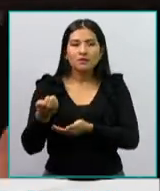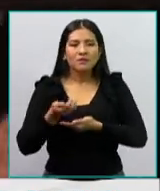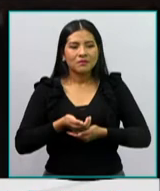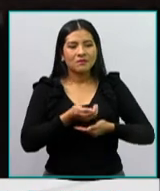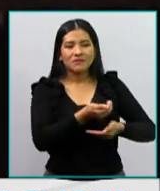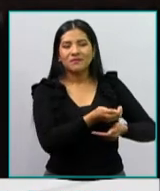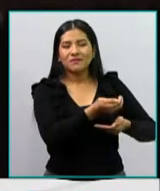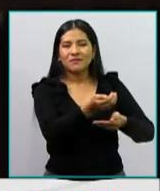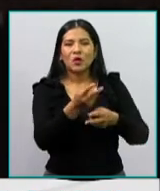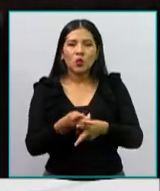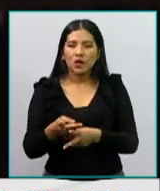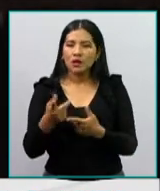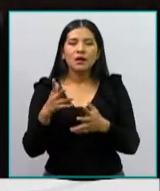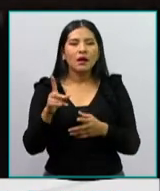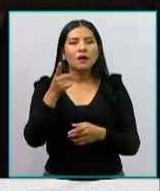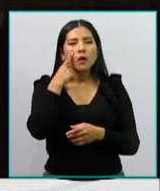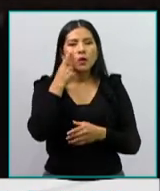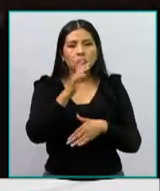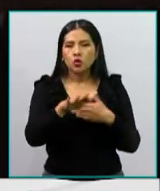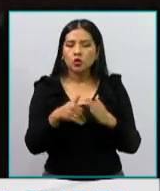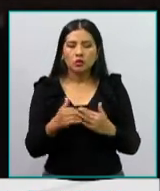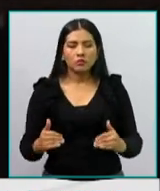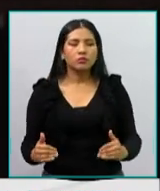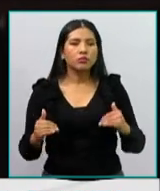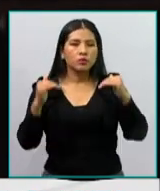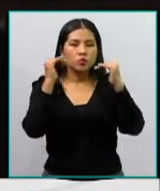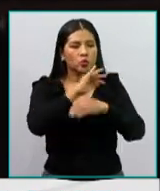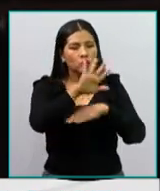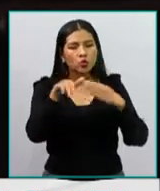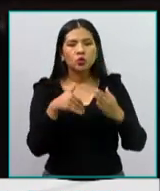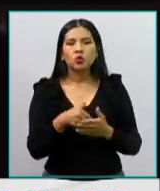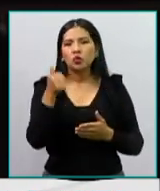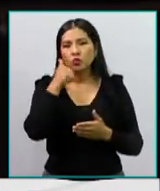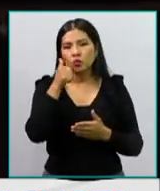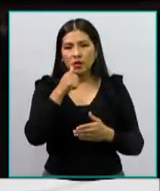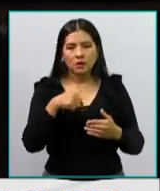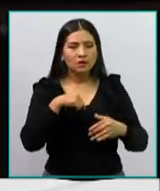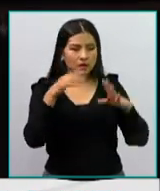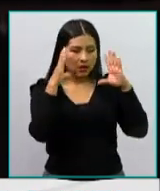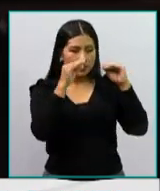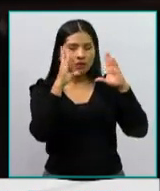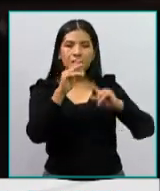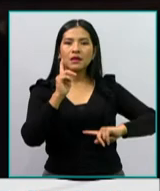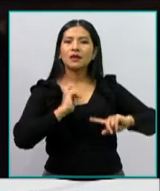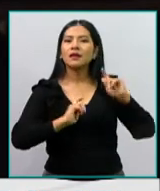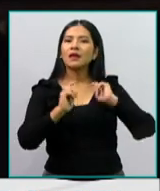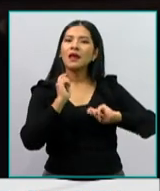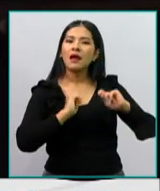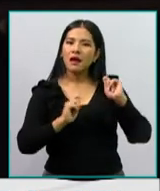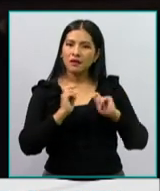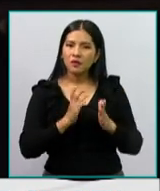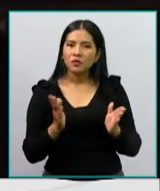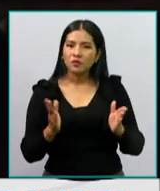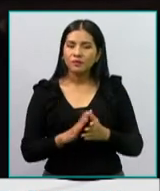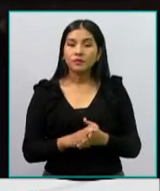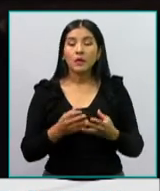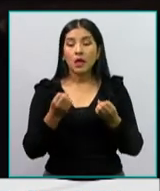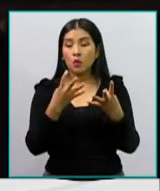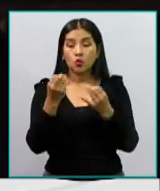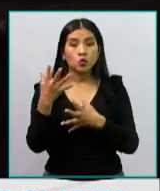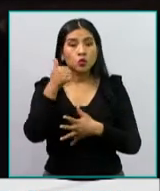agarraban ya. Y ella ha crecido en los brazos de las mujeres a las cuales he ido formando en teatro, ¿no? Entonces varias de ellas me